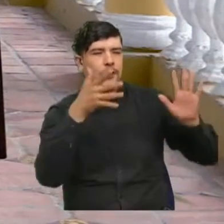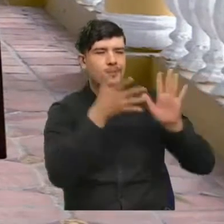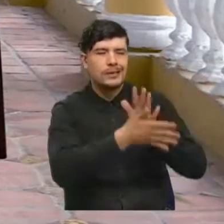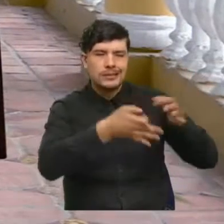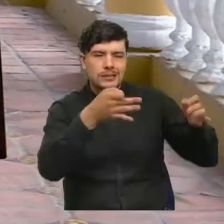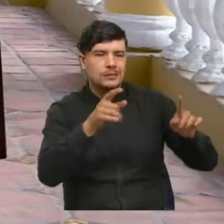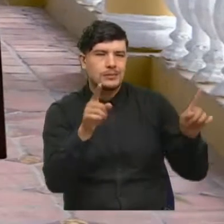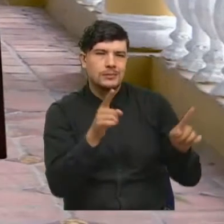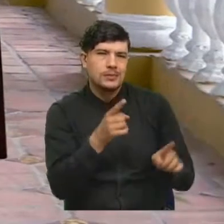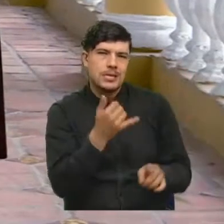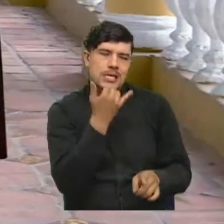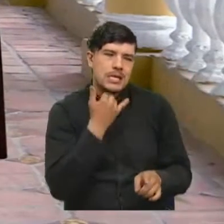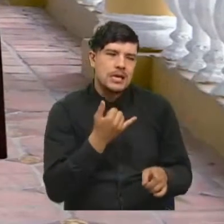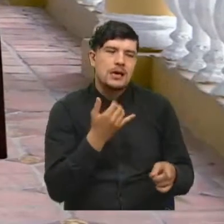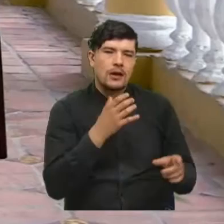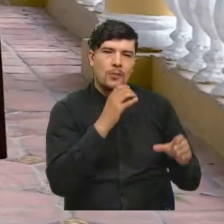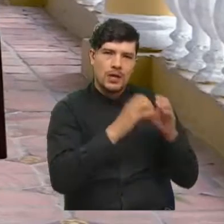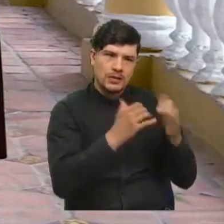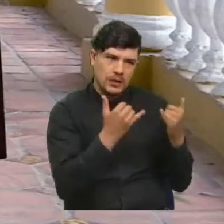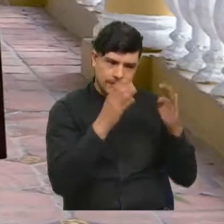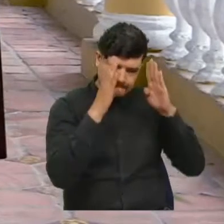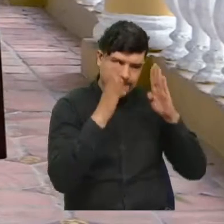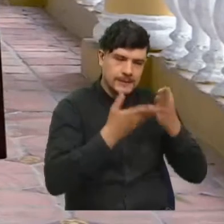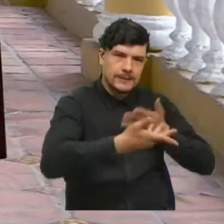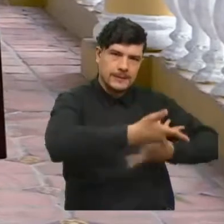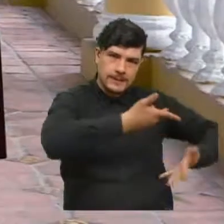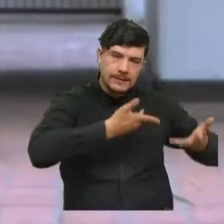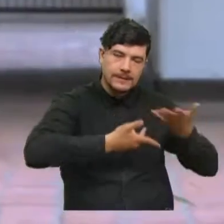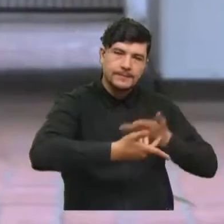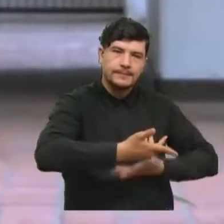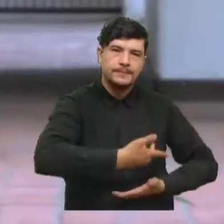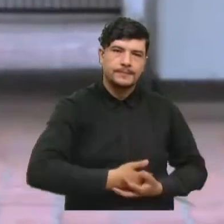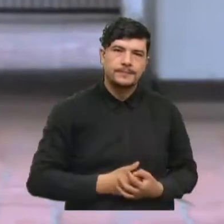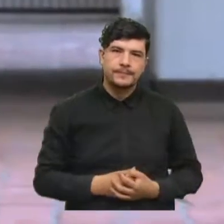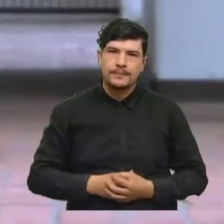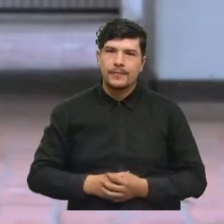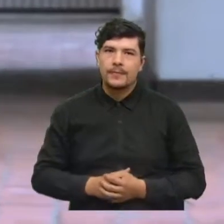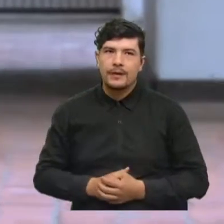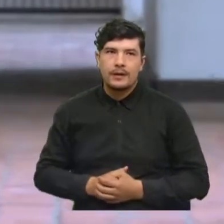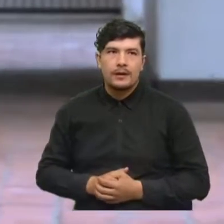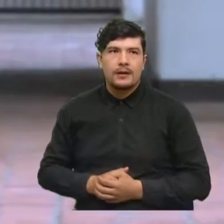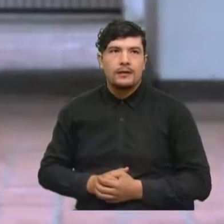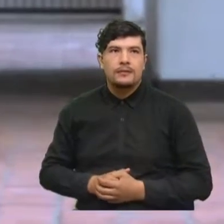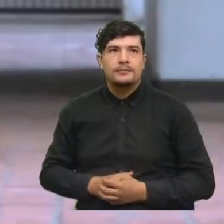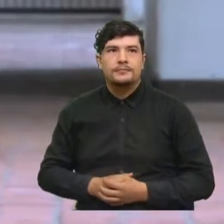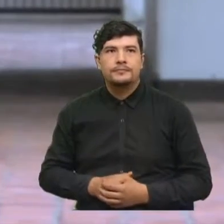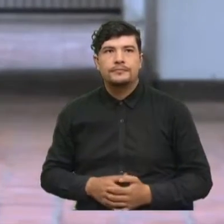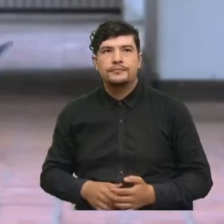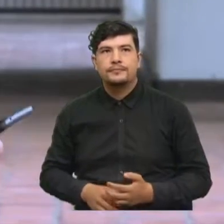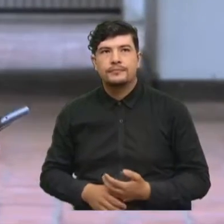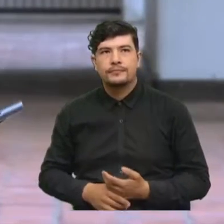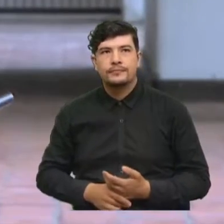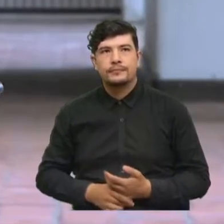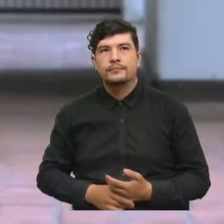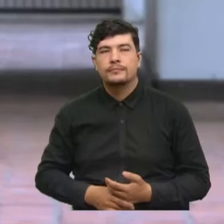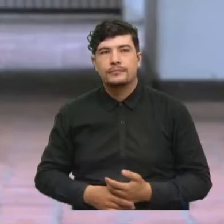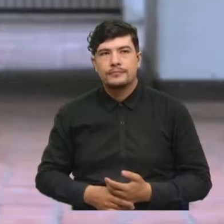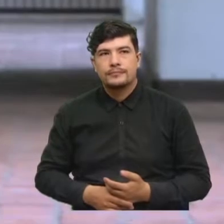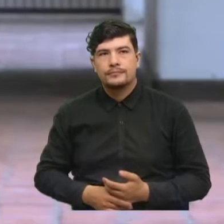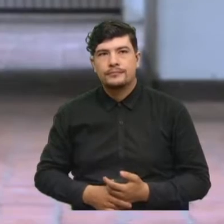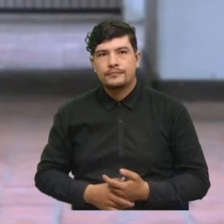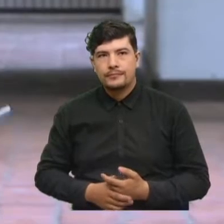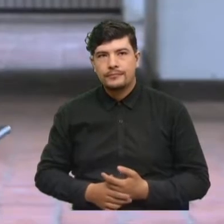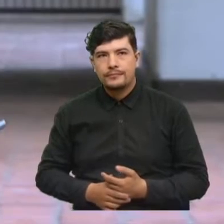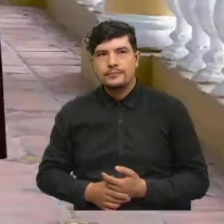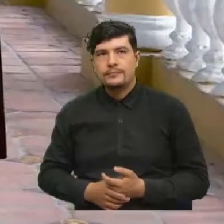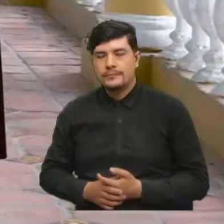domingo gobernador a esta hora de la tarde hay algún tema pendiente por ejemplo que se esté analizando en estos momentos para terminar ya con